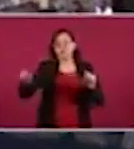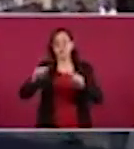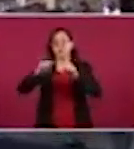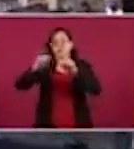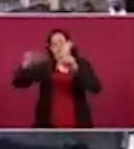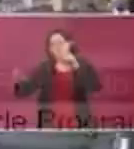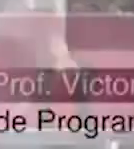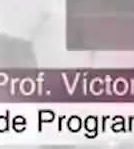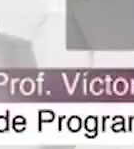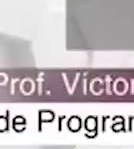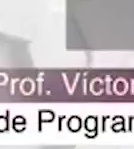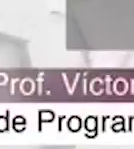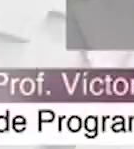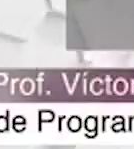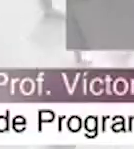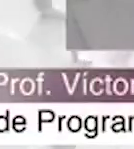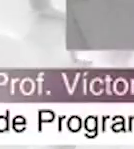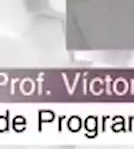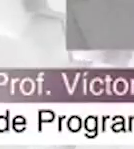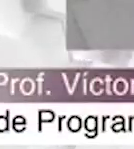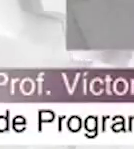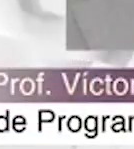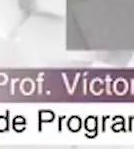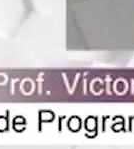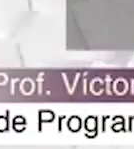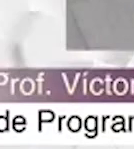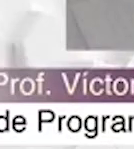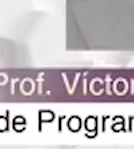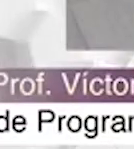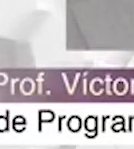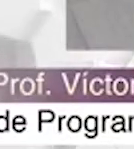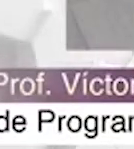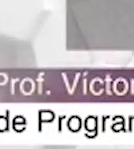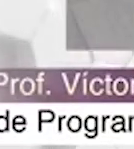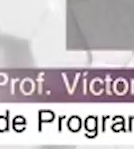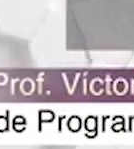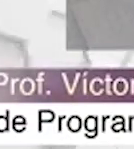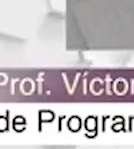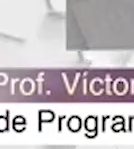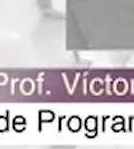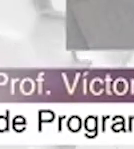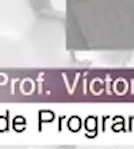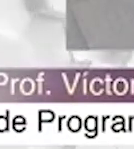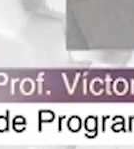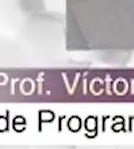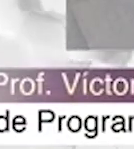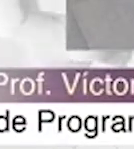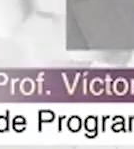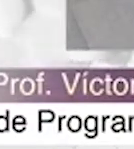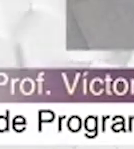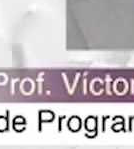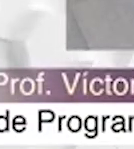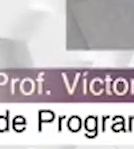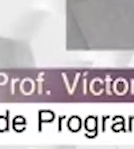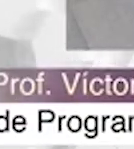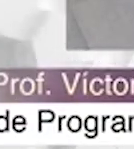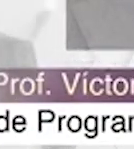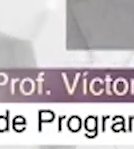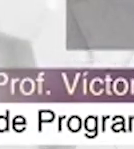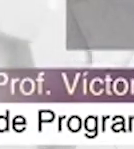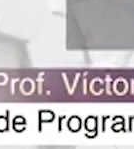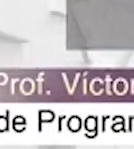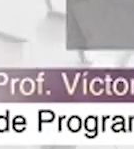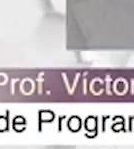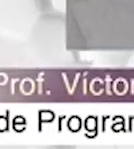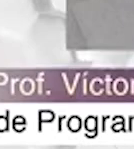caos en las instituciones, en todas, debido a una política que había perdurado por